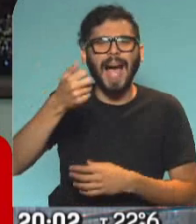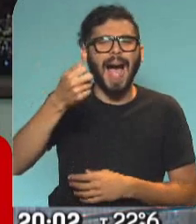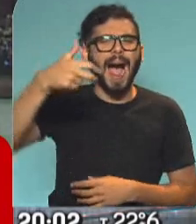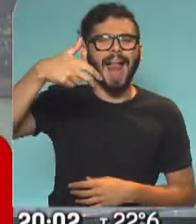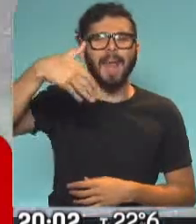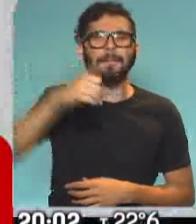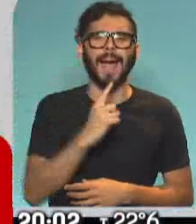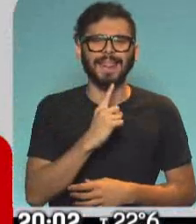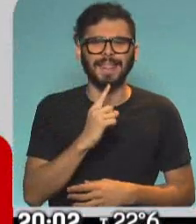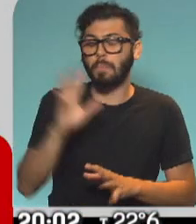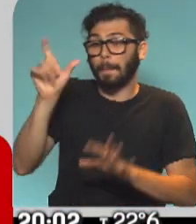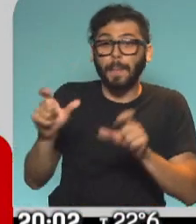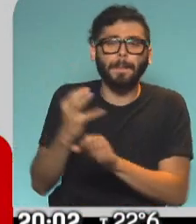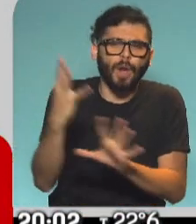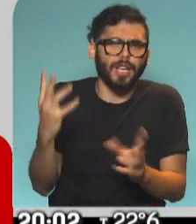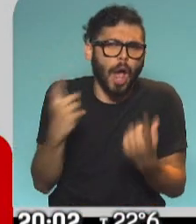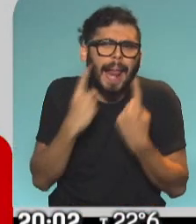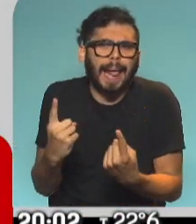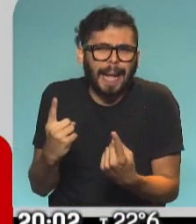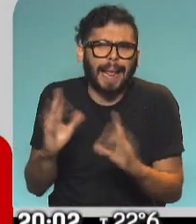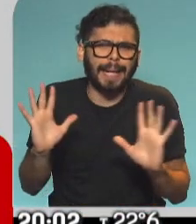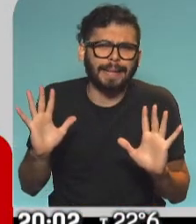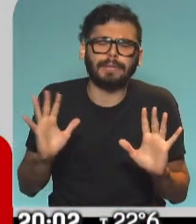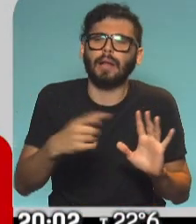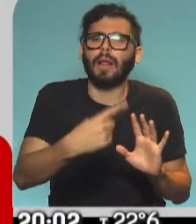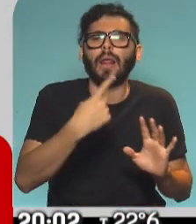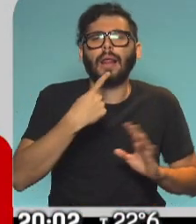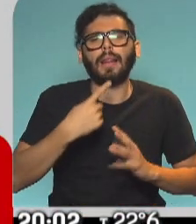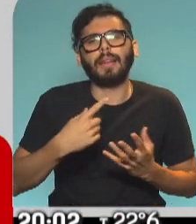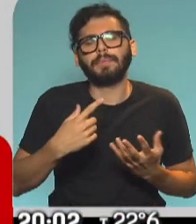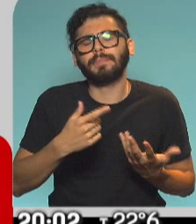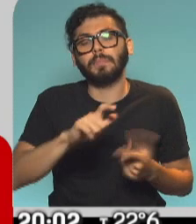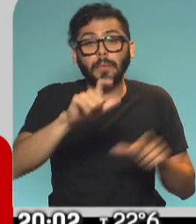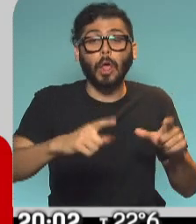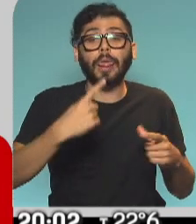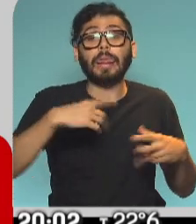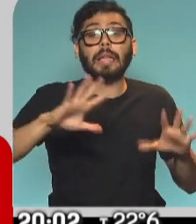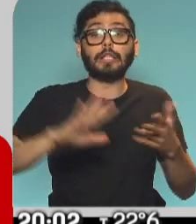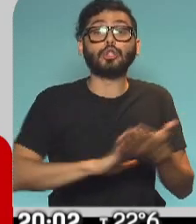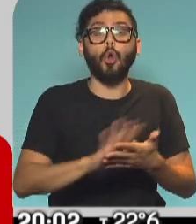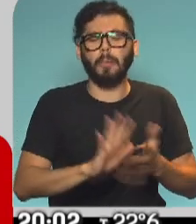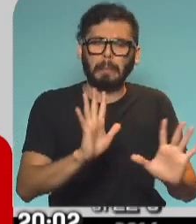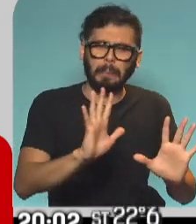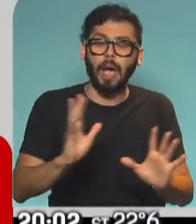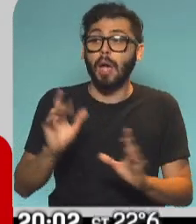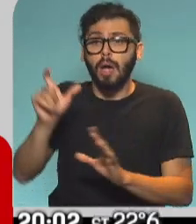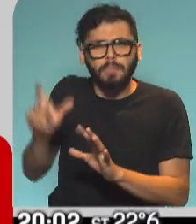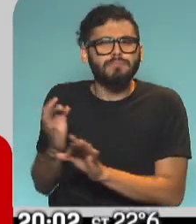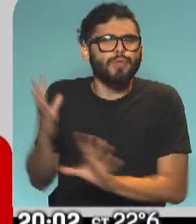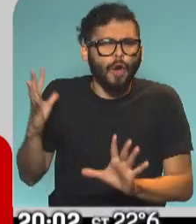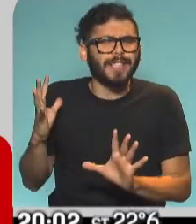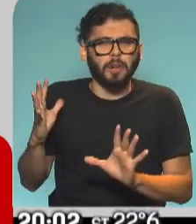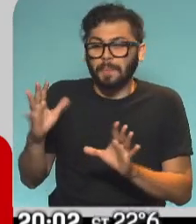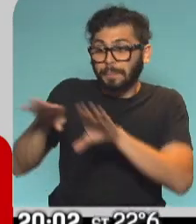los especialistas, ¿verdad? No en quienes creen que pueden tener una solución. Allí en